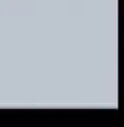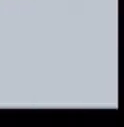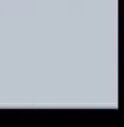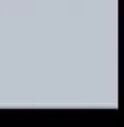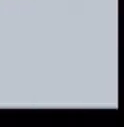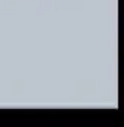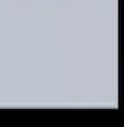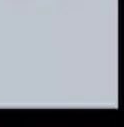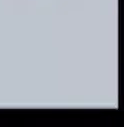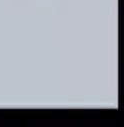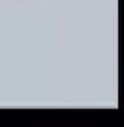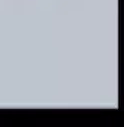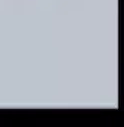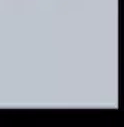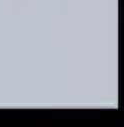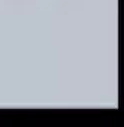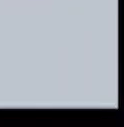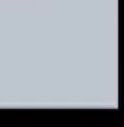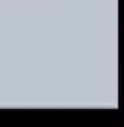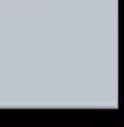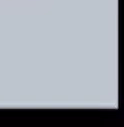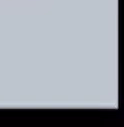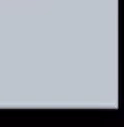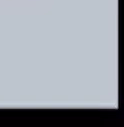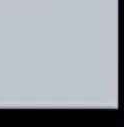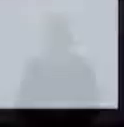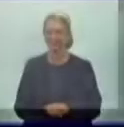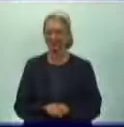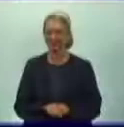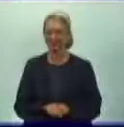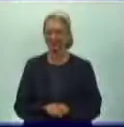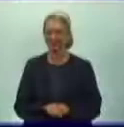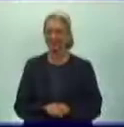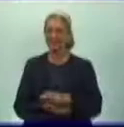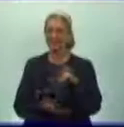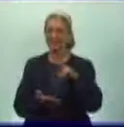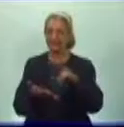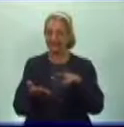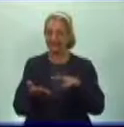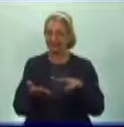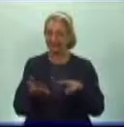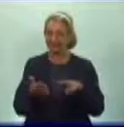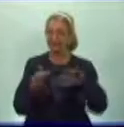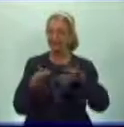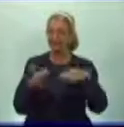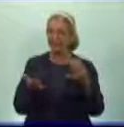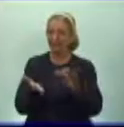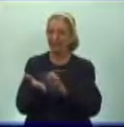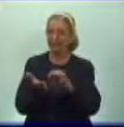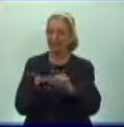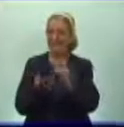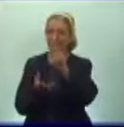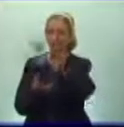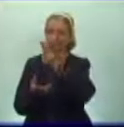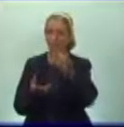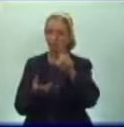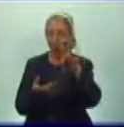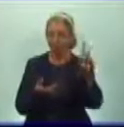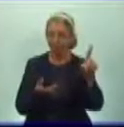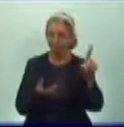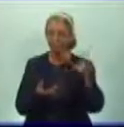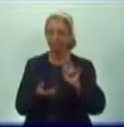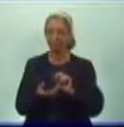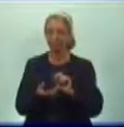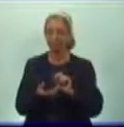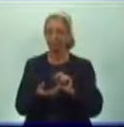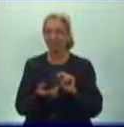Van a leer los textos Cantar de dos hormigas, página 211,